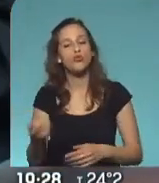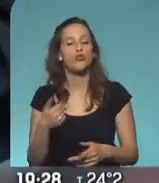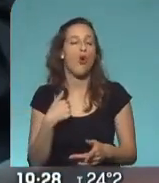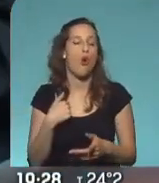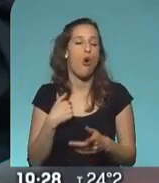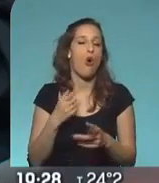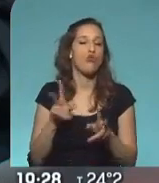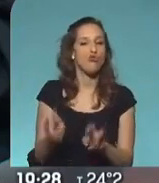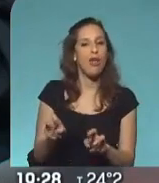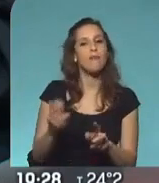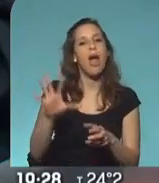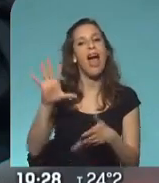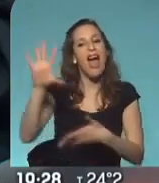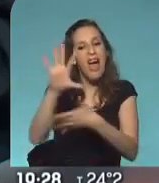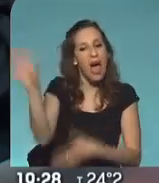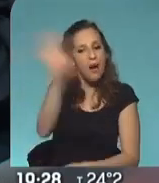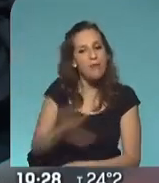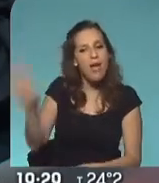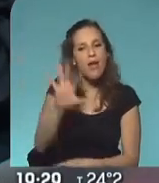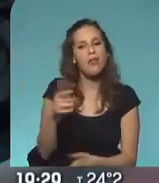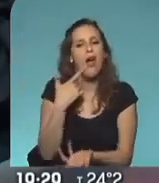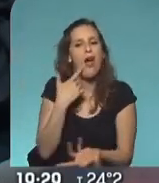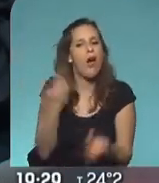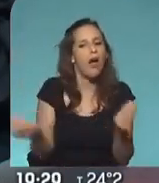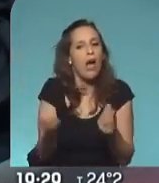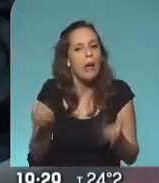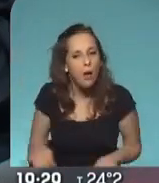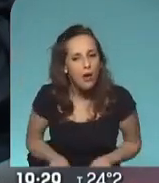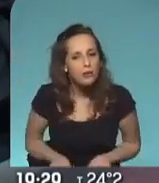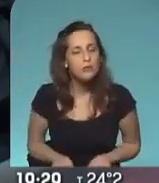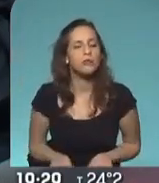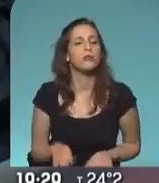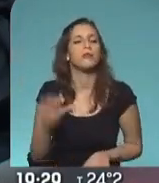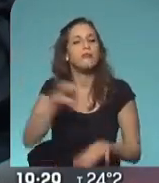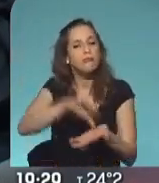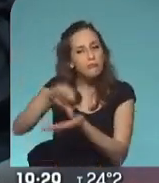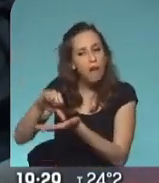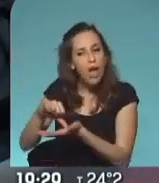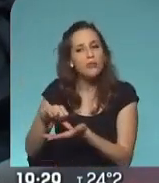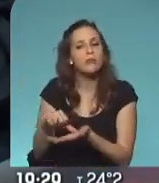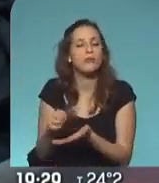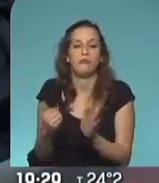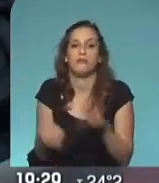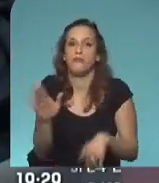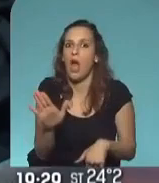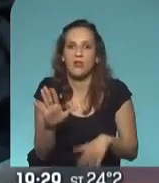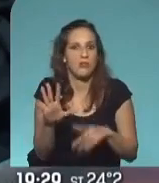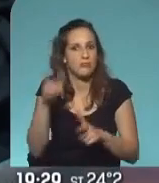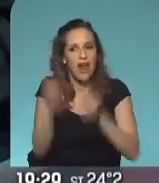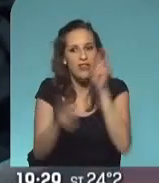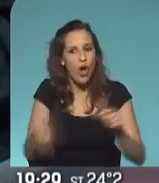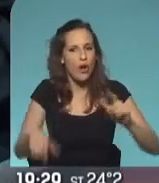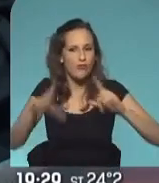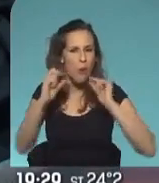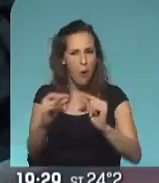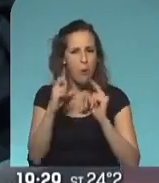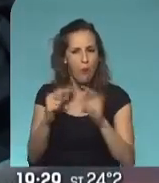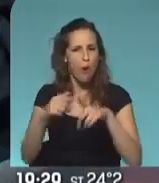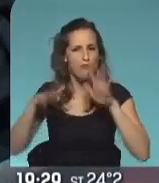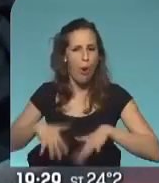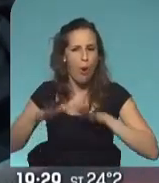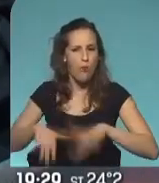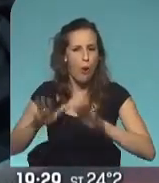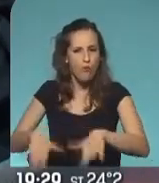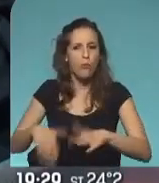América, concretamente en los países donde están más revolucionados o donde se está manifestando la gente en la calle, coincide con que son gobiernos